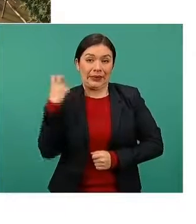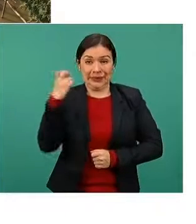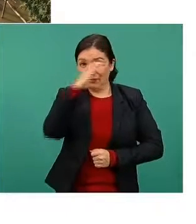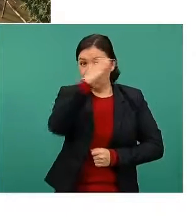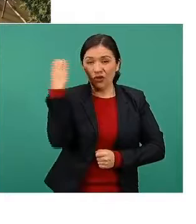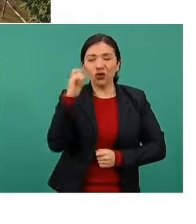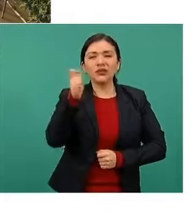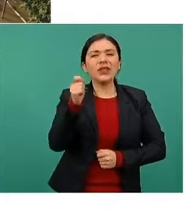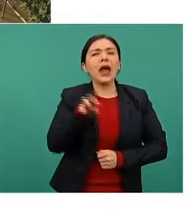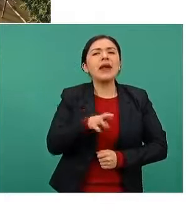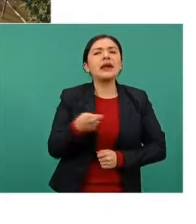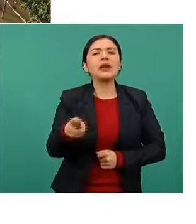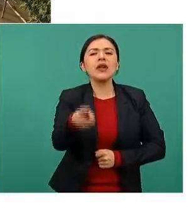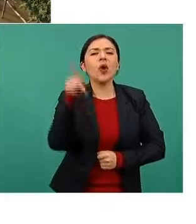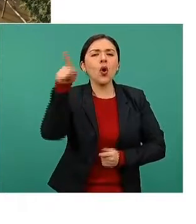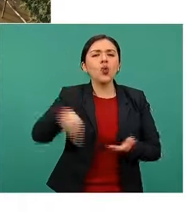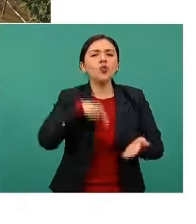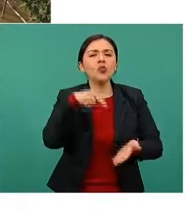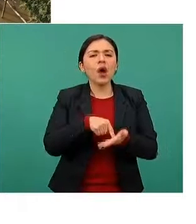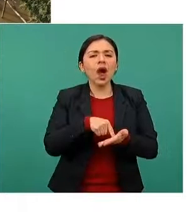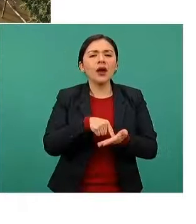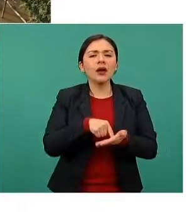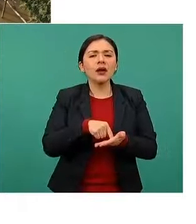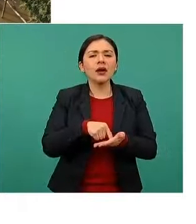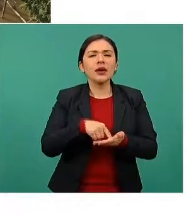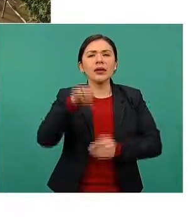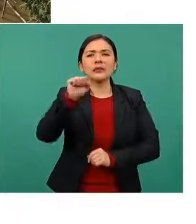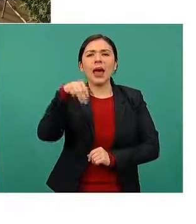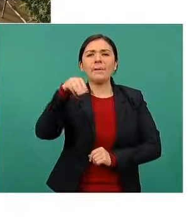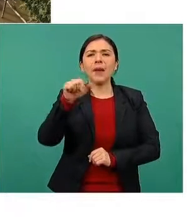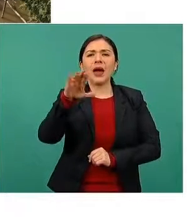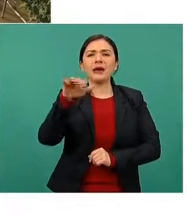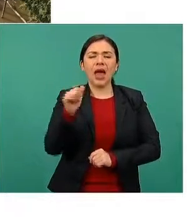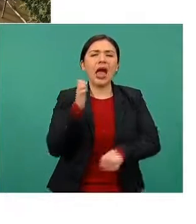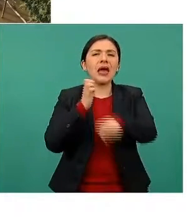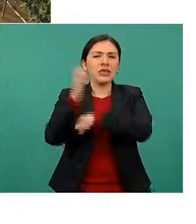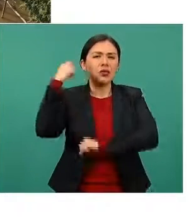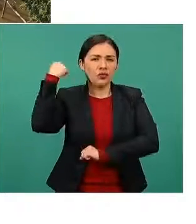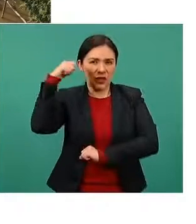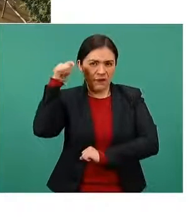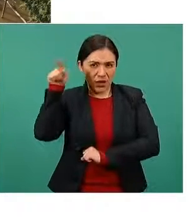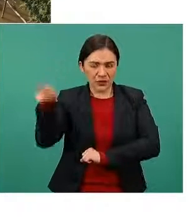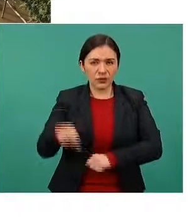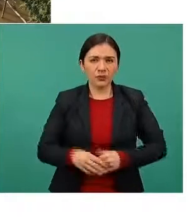Estas fotos corresponden al río Samaria en el estado de Tabasco.